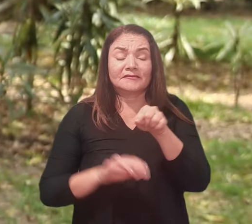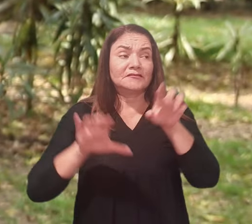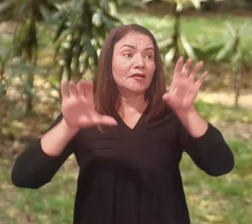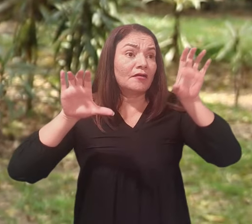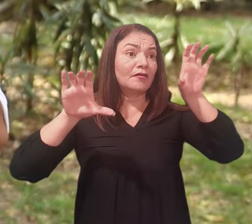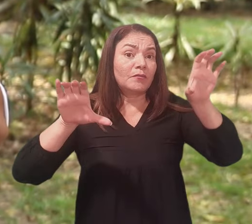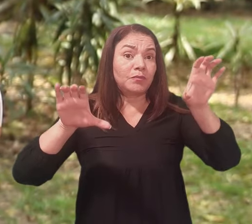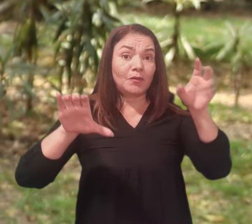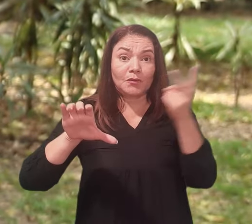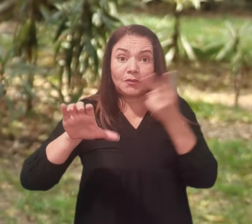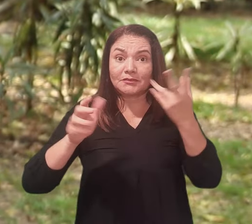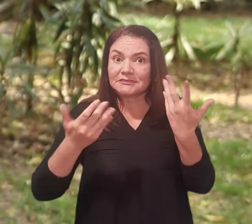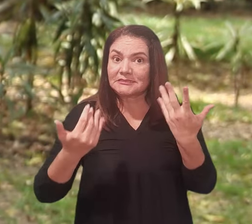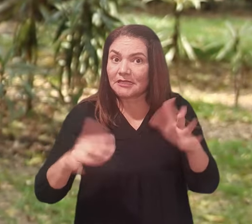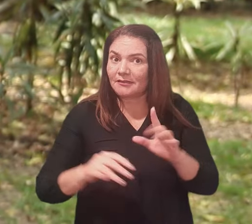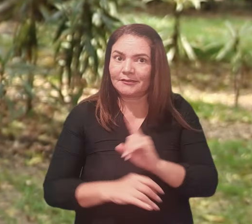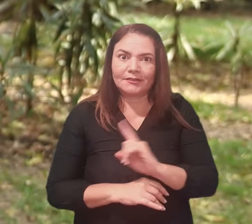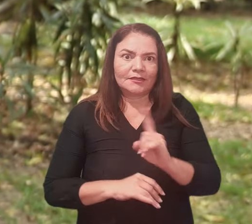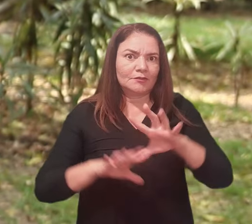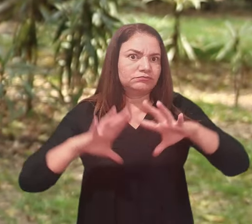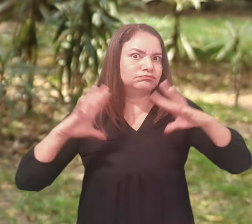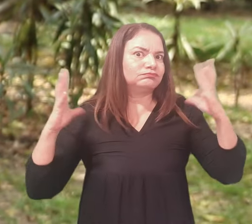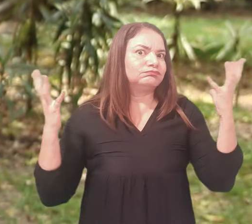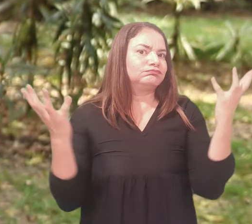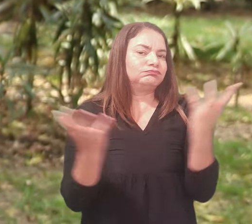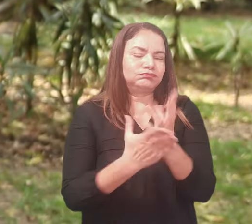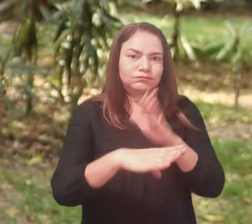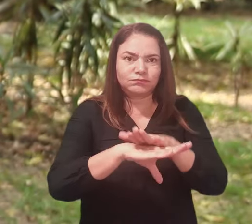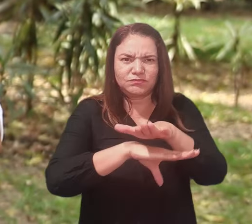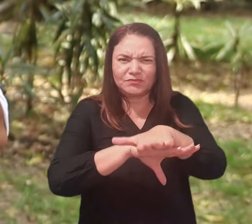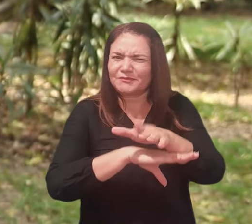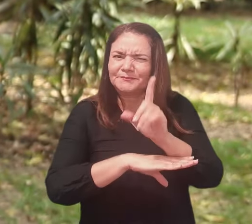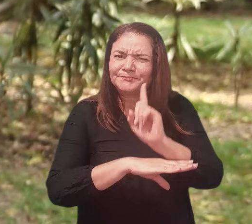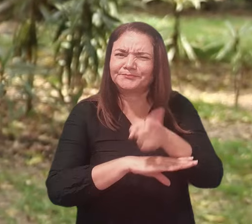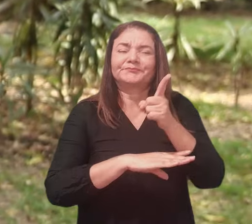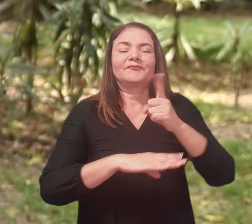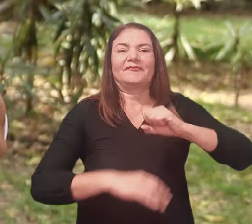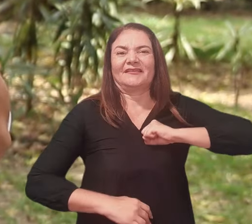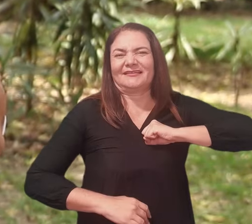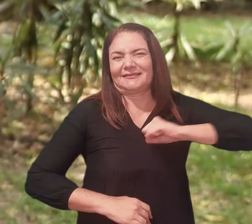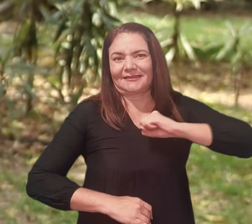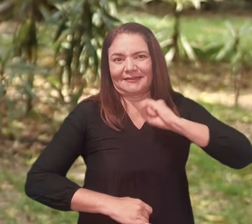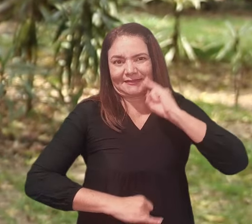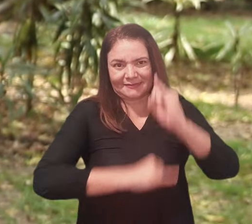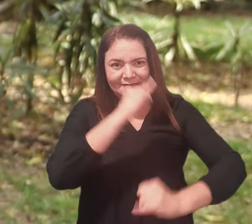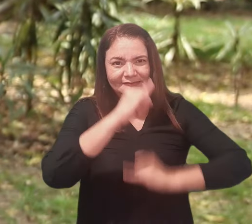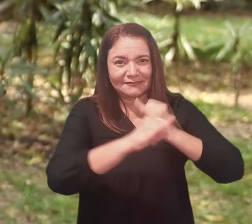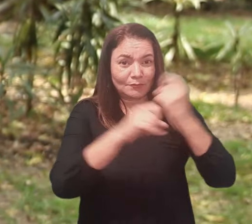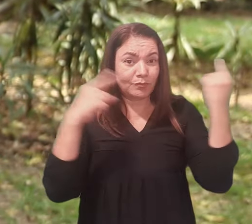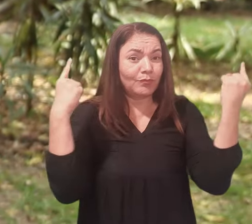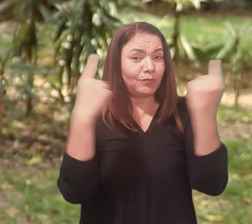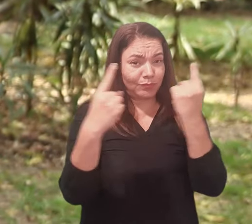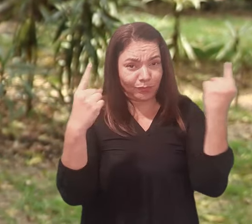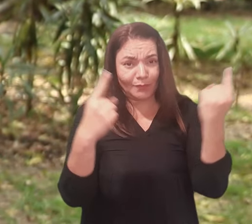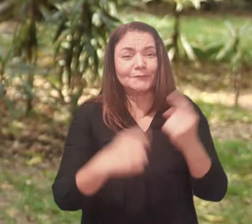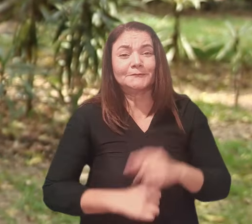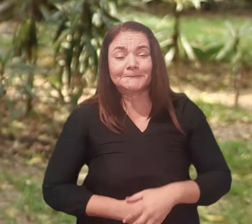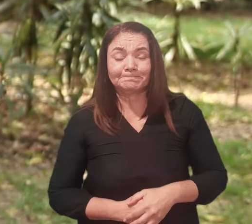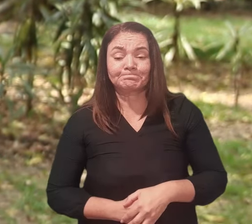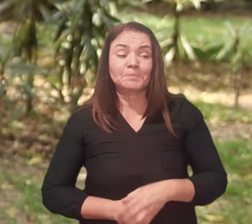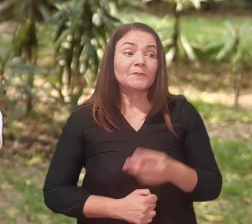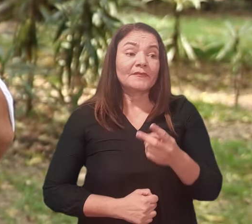internacional Que obviamente se ha originado en un contexto de crisis diplomática sin embargo tiene una repercusiones más fuertes y grandes en el contexto del derecho